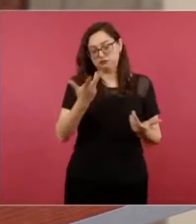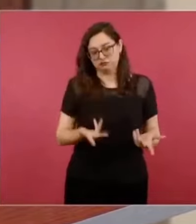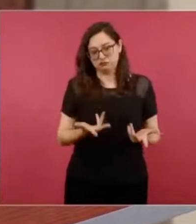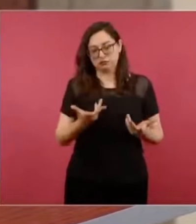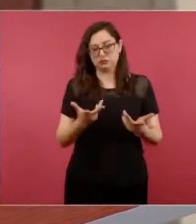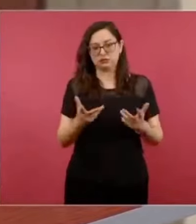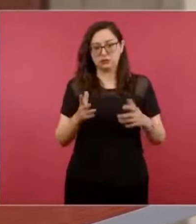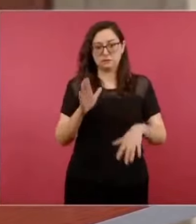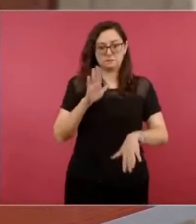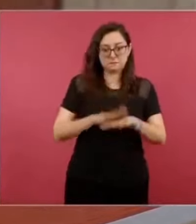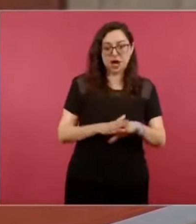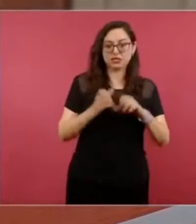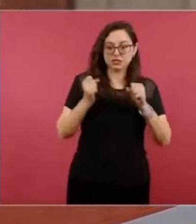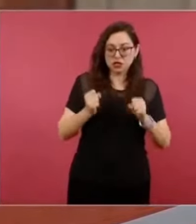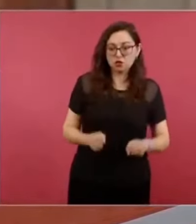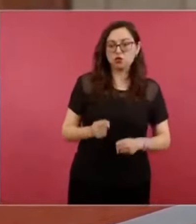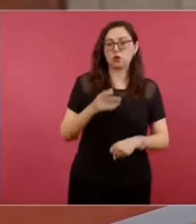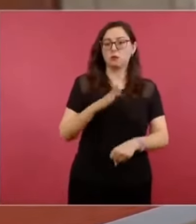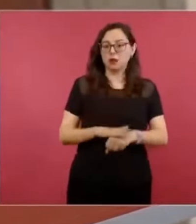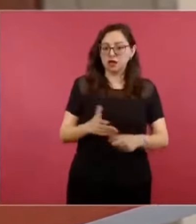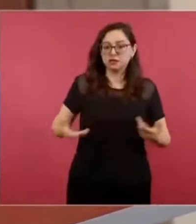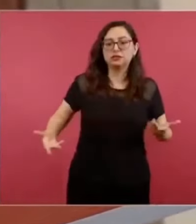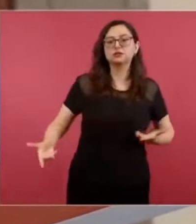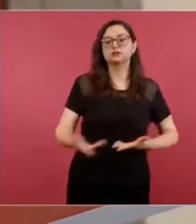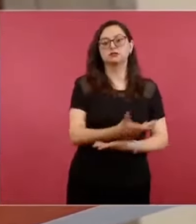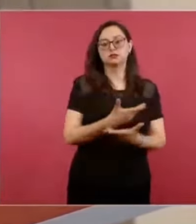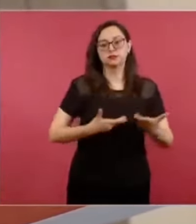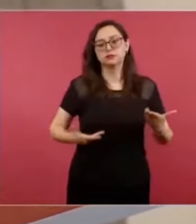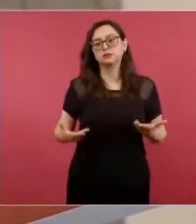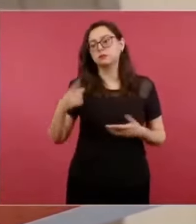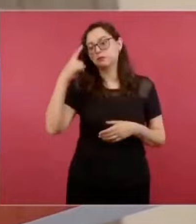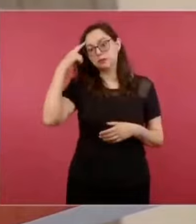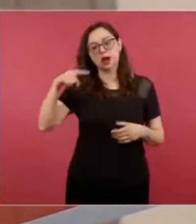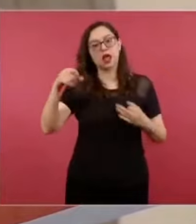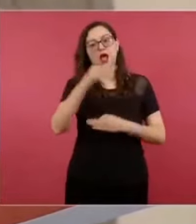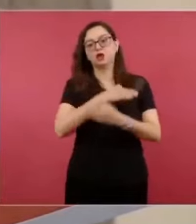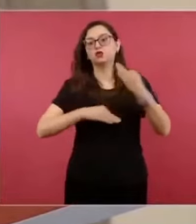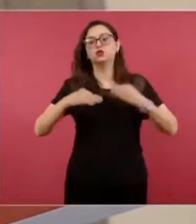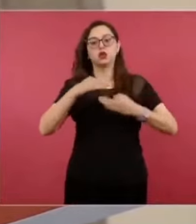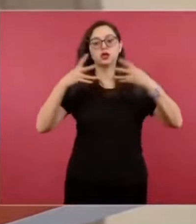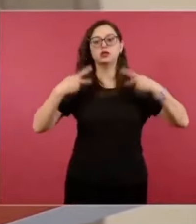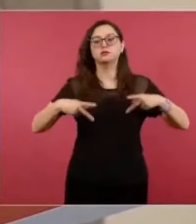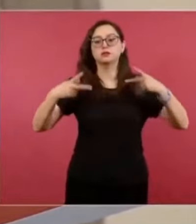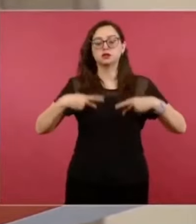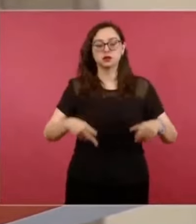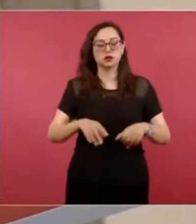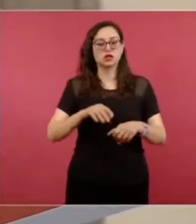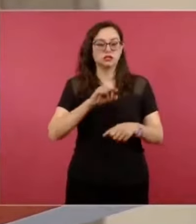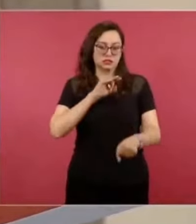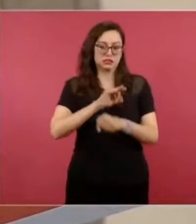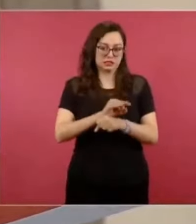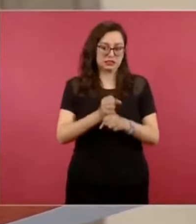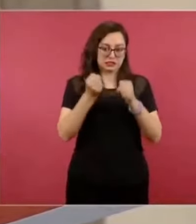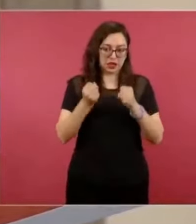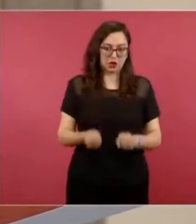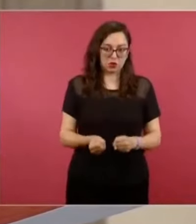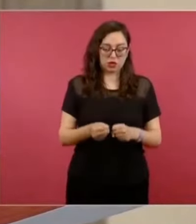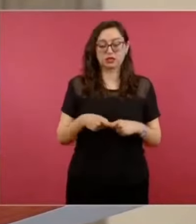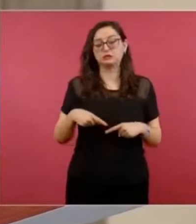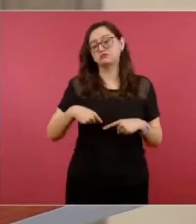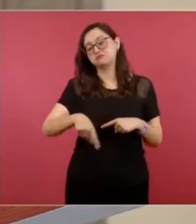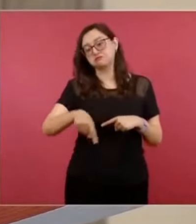la seguridad y la prosperidad de los ciudadanos de ambos países. En el corto plazo,